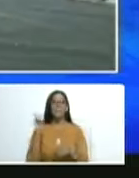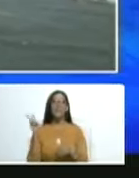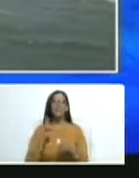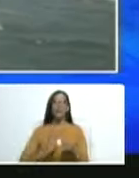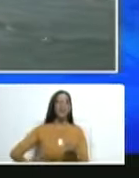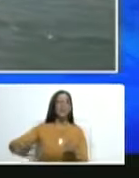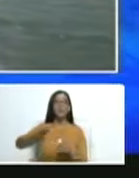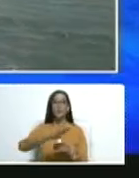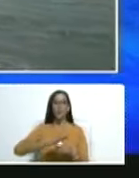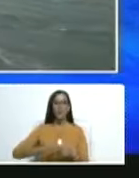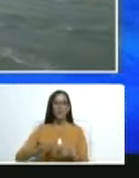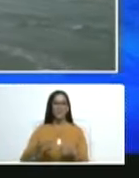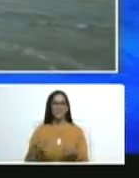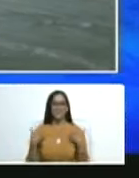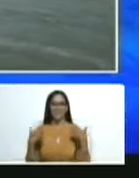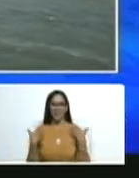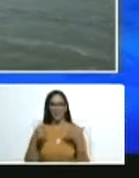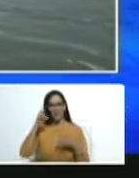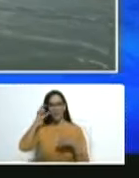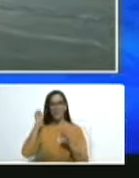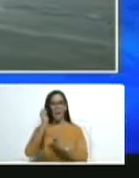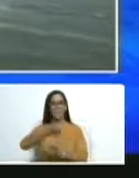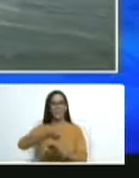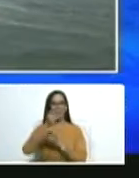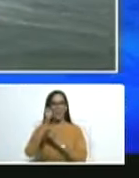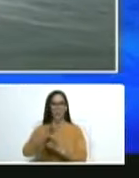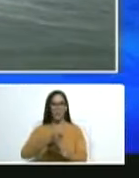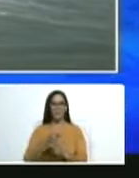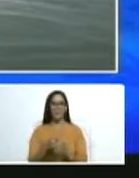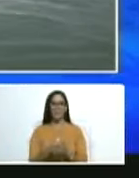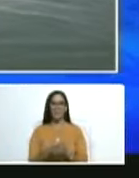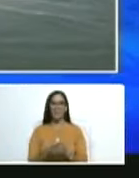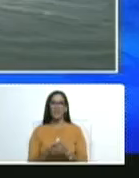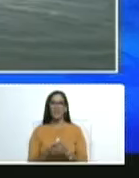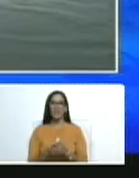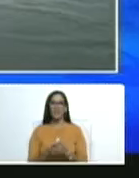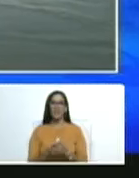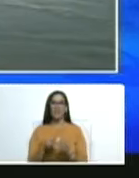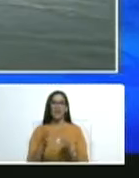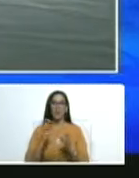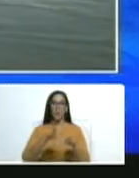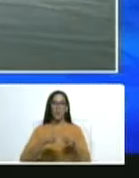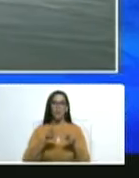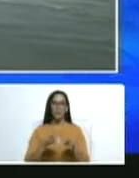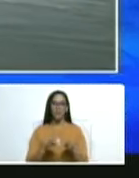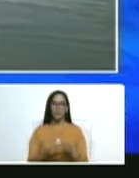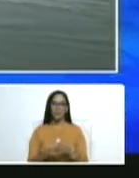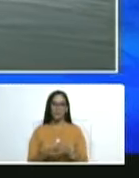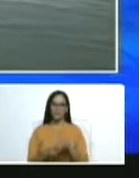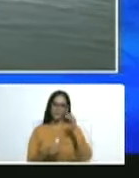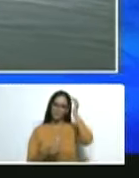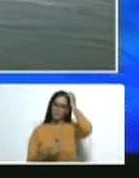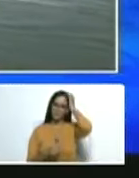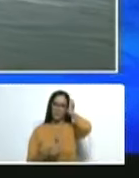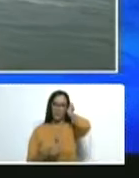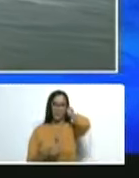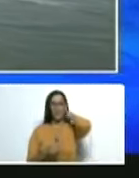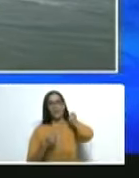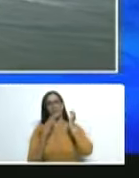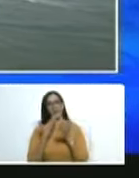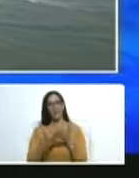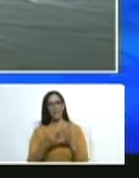toda, celebrando el Día del Pescador, la pescadora, el acuicultor, la acuicultora. Gracias a la ley de